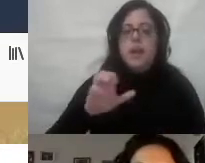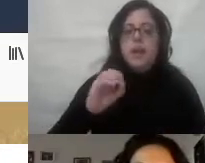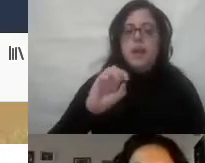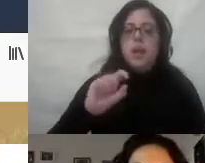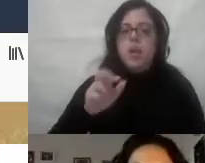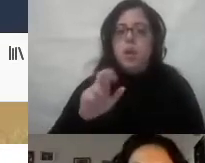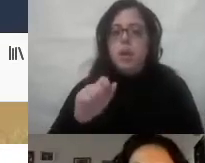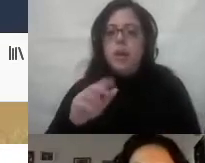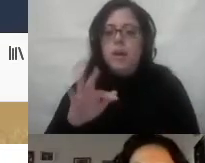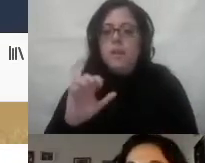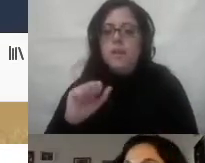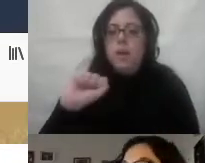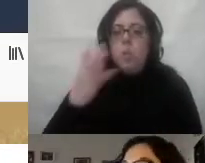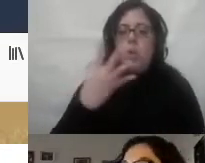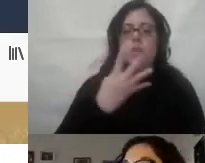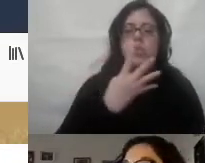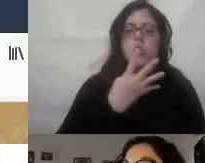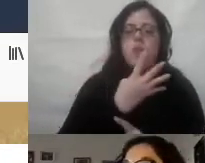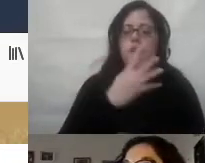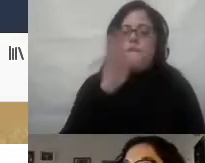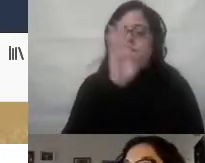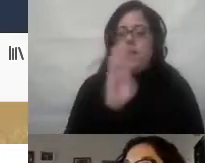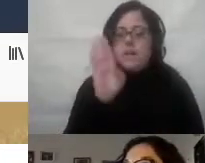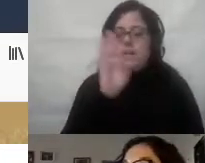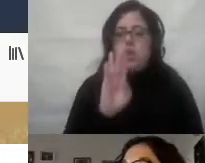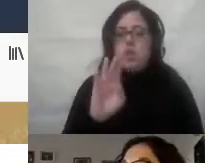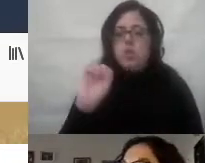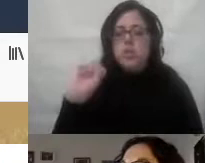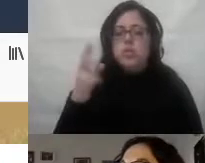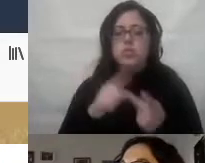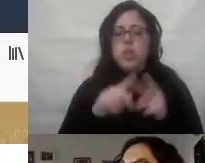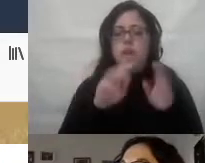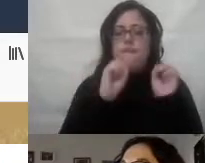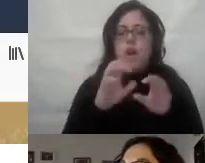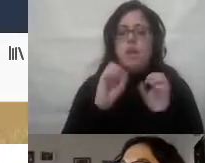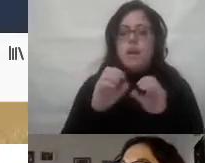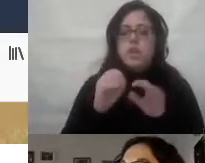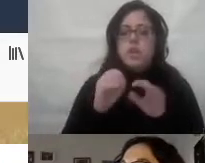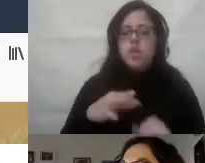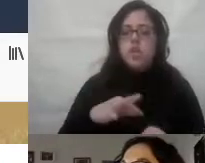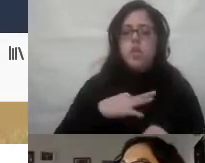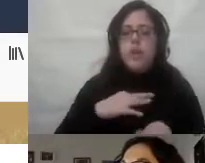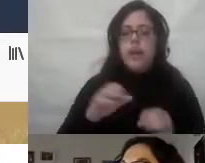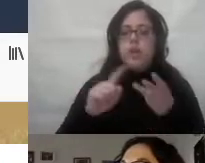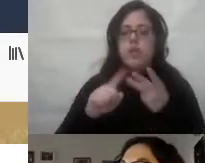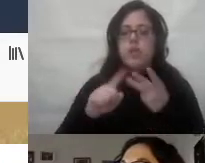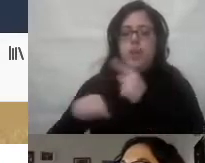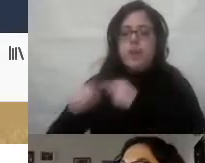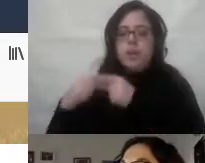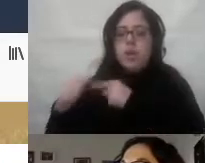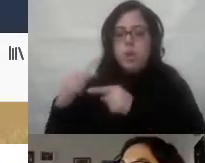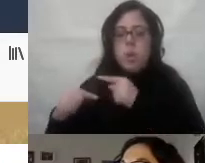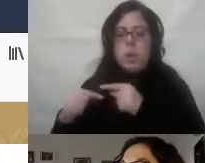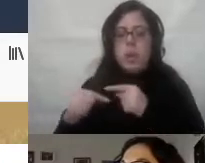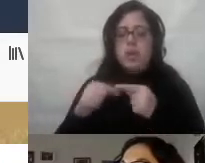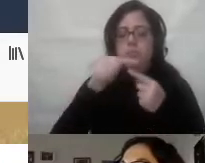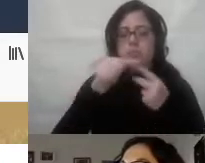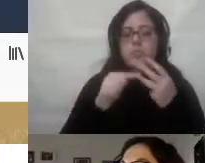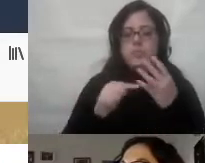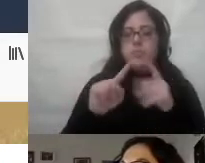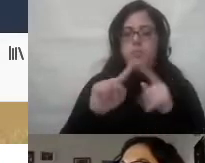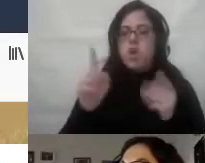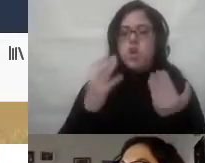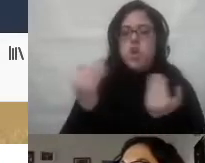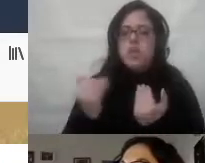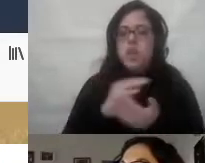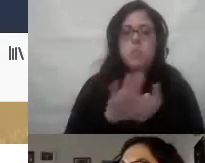otro es del eje de formación ciudadana y otro es del eje de historia. Es decir, no es necesario que